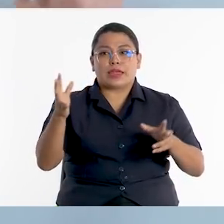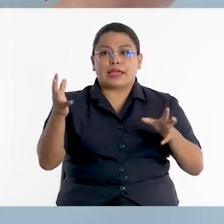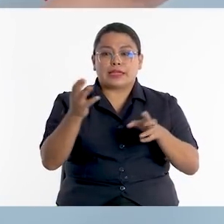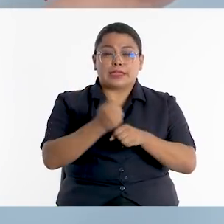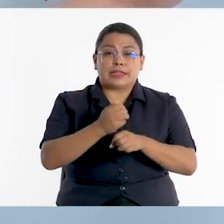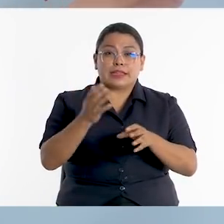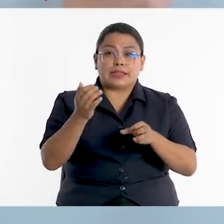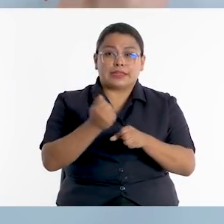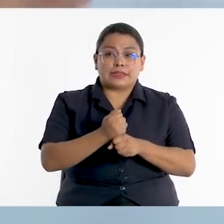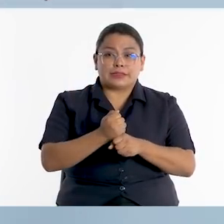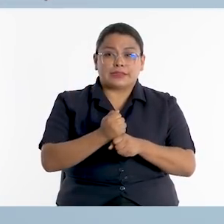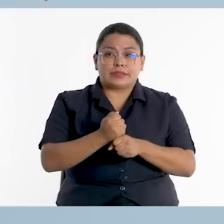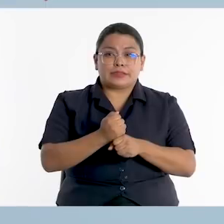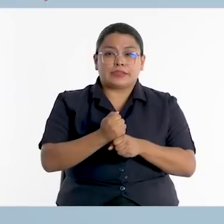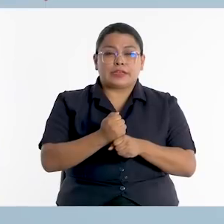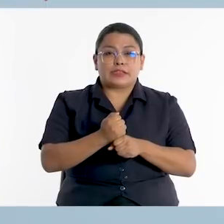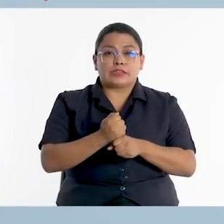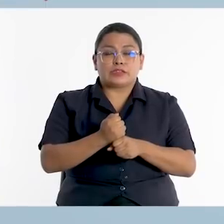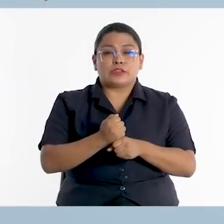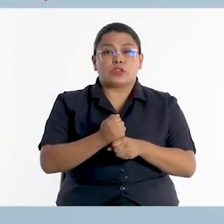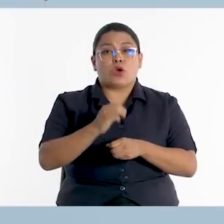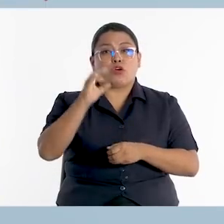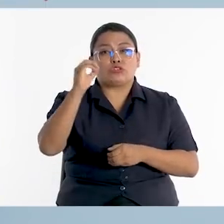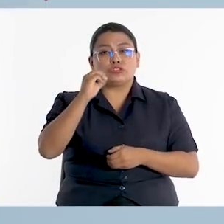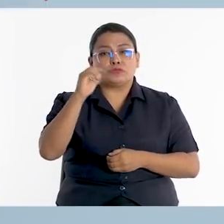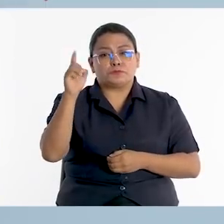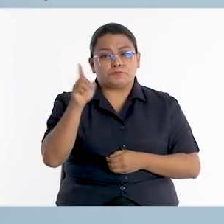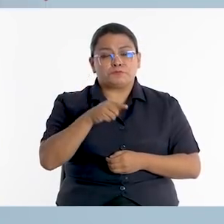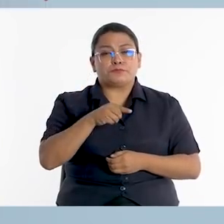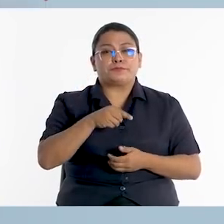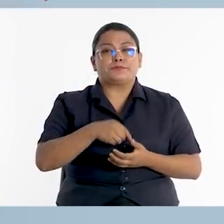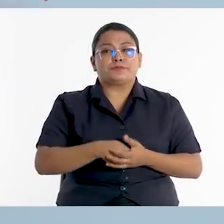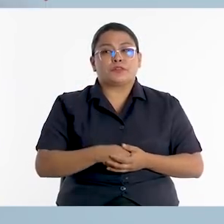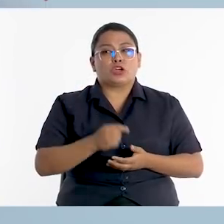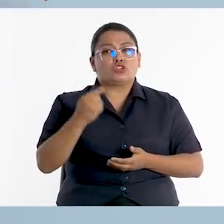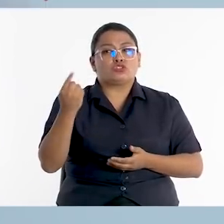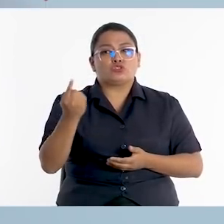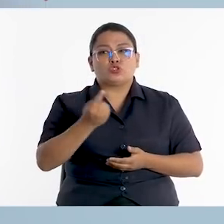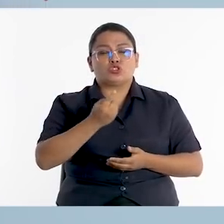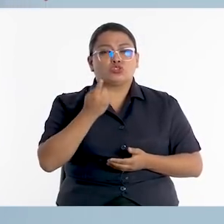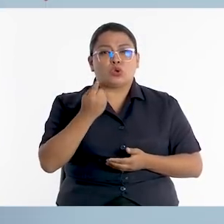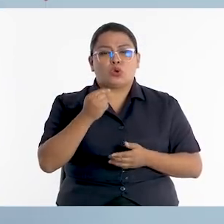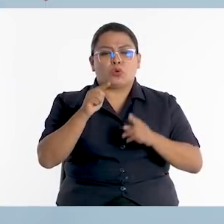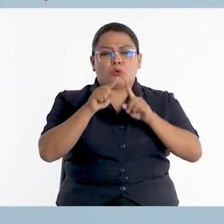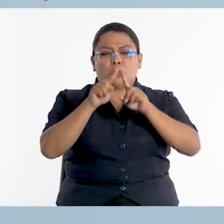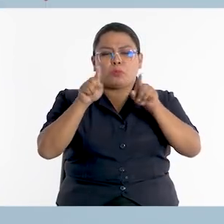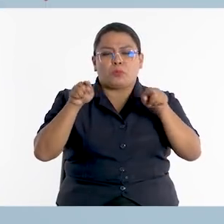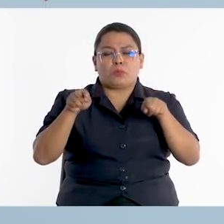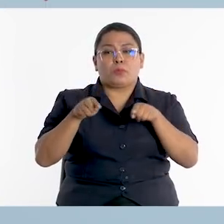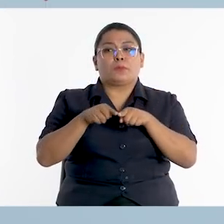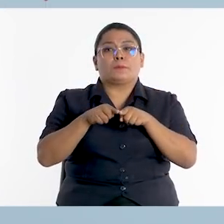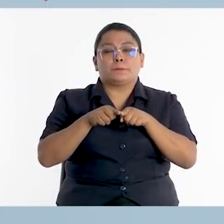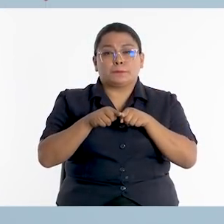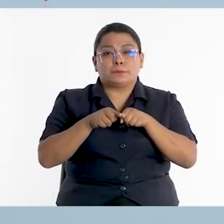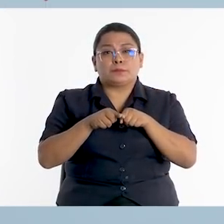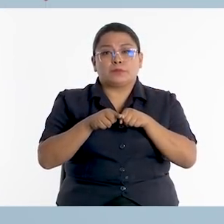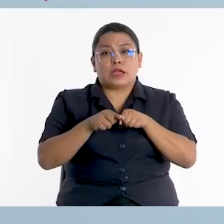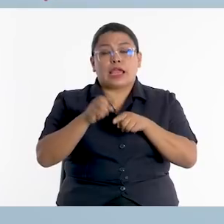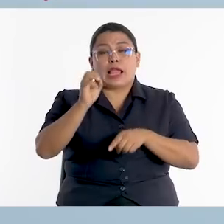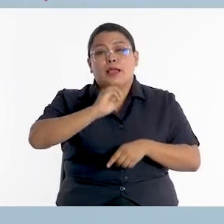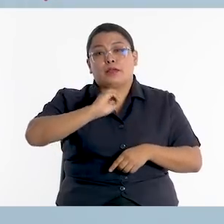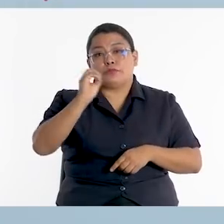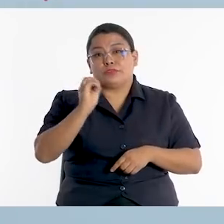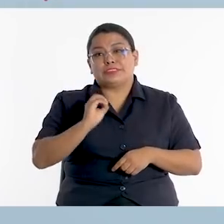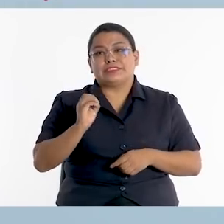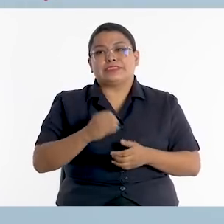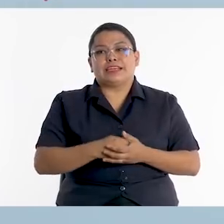acá y acá. Y de este lado solo nos queda el cuadrito que corresponde al